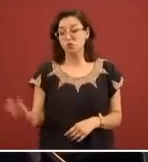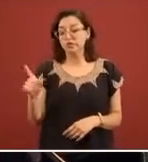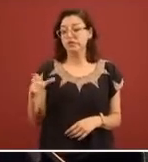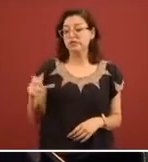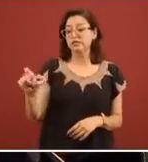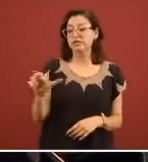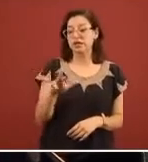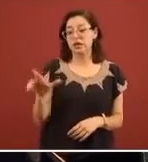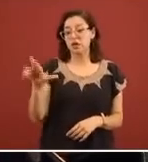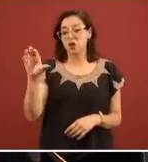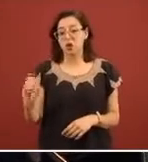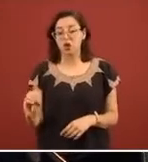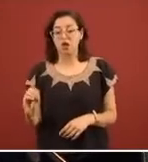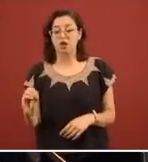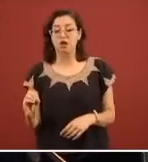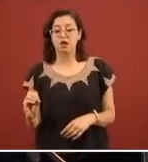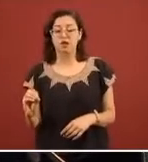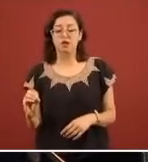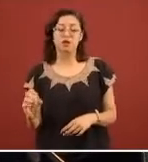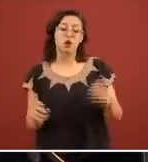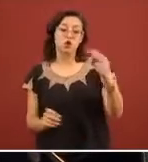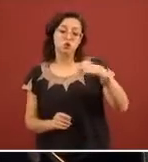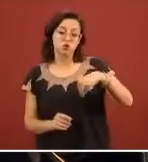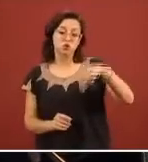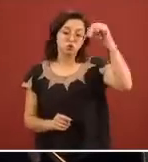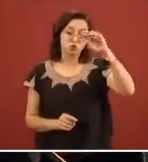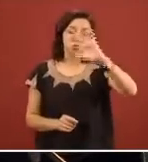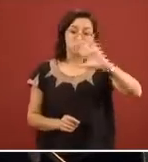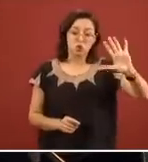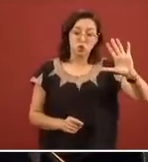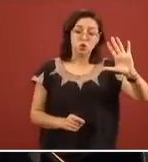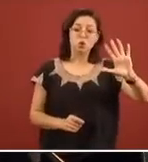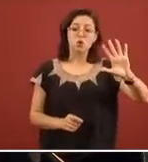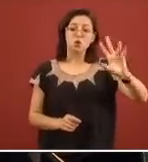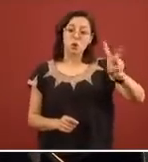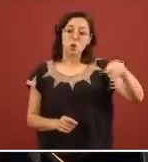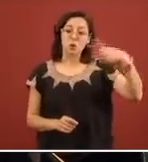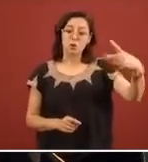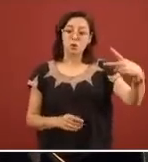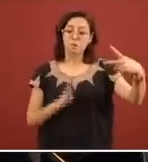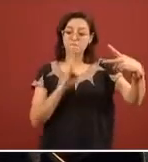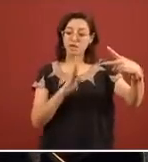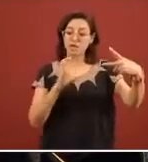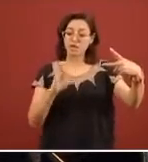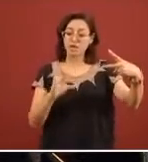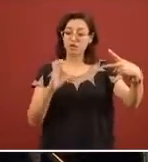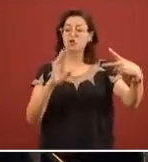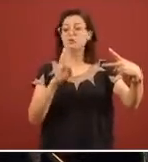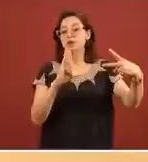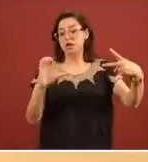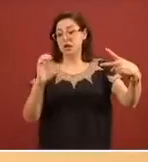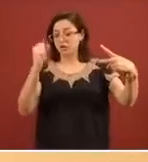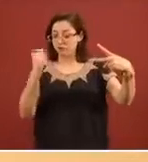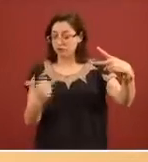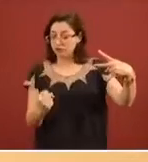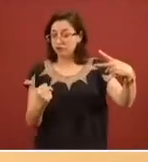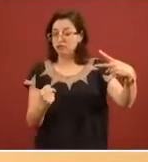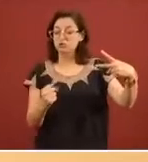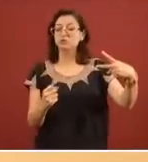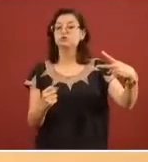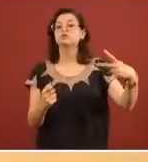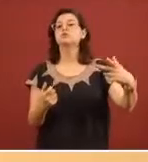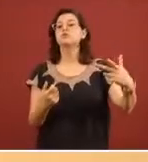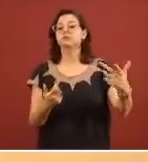Quintana Roo, como el noroeste, en este caso las dos, Baja California y Baja California